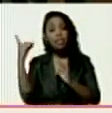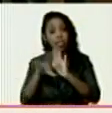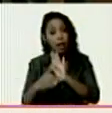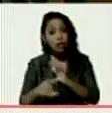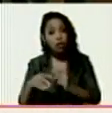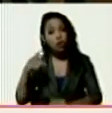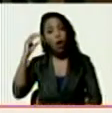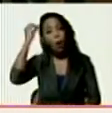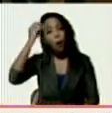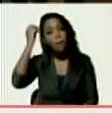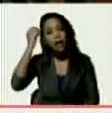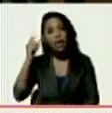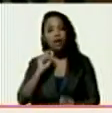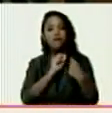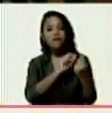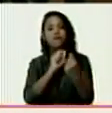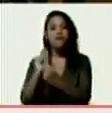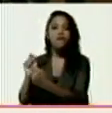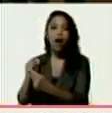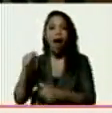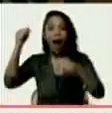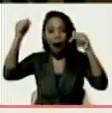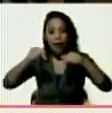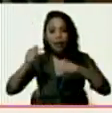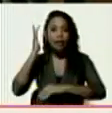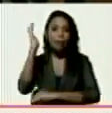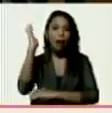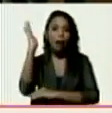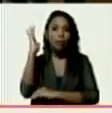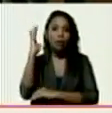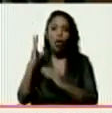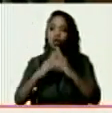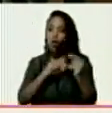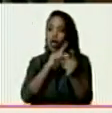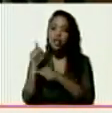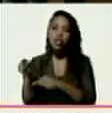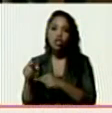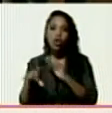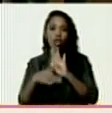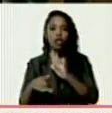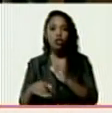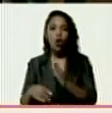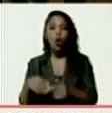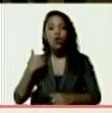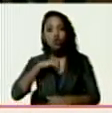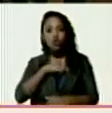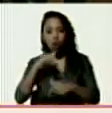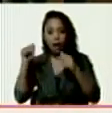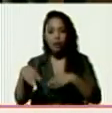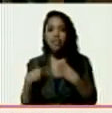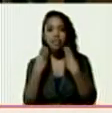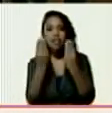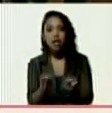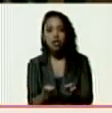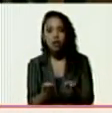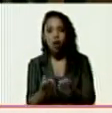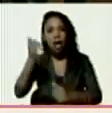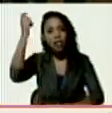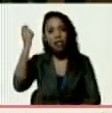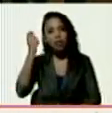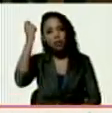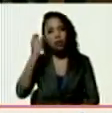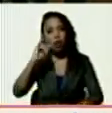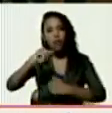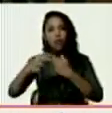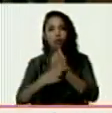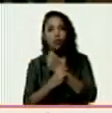de debatir en Cámara como tiene que ser en este Parlamento. Todos esos derechos estaremos aquí garantizándoselos al diputado Juan